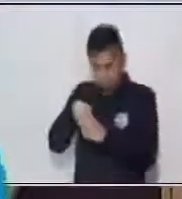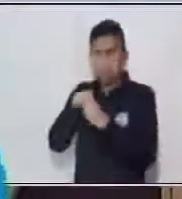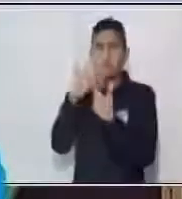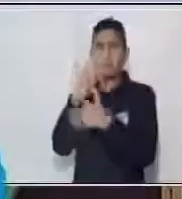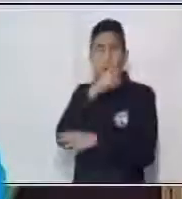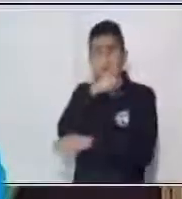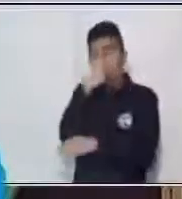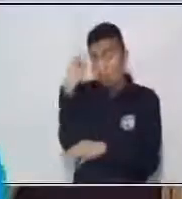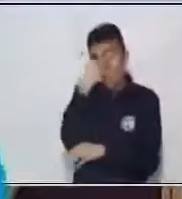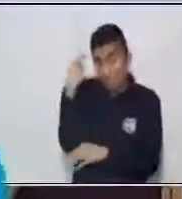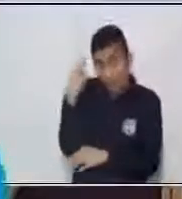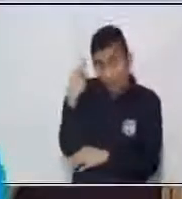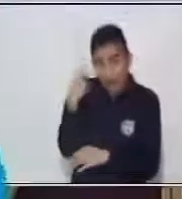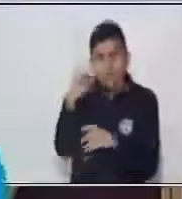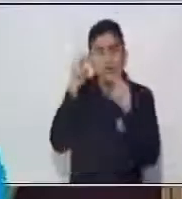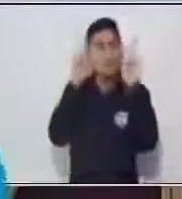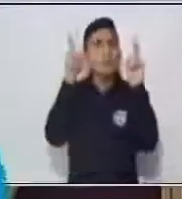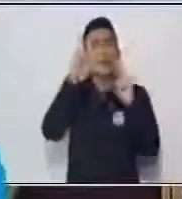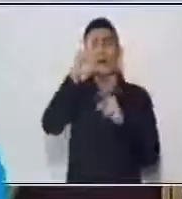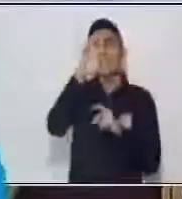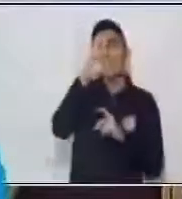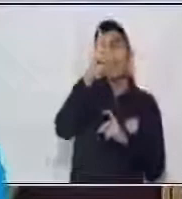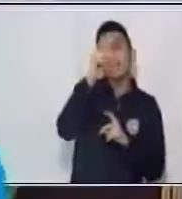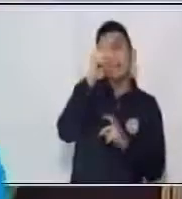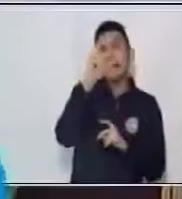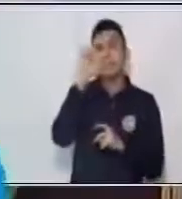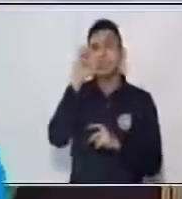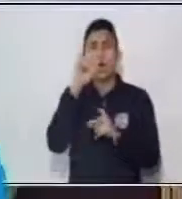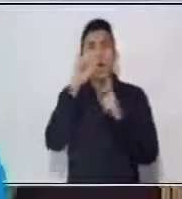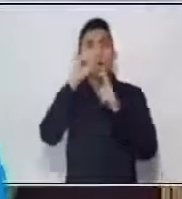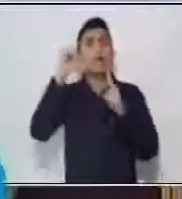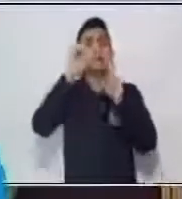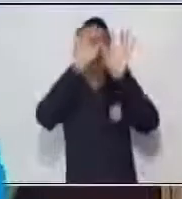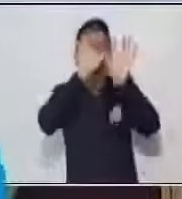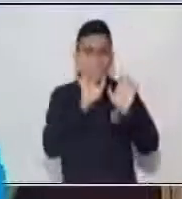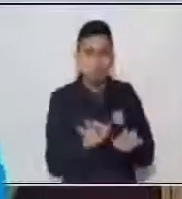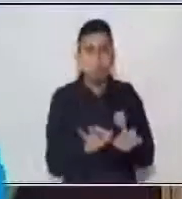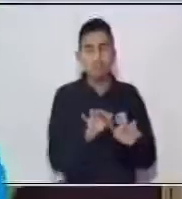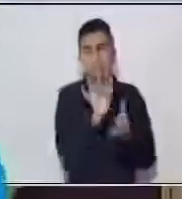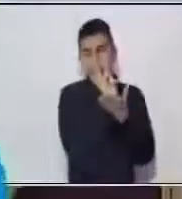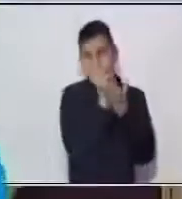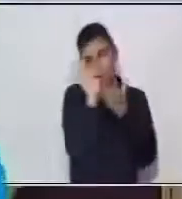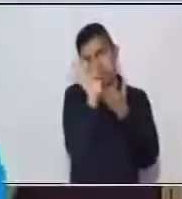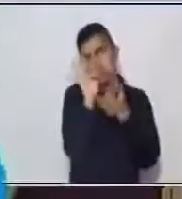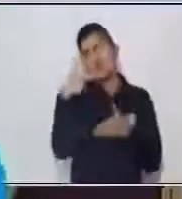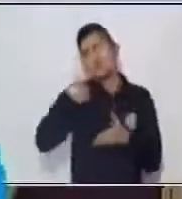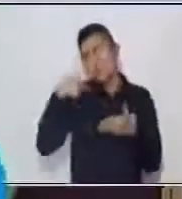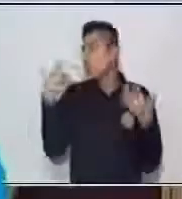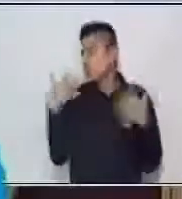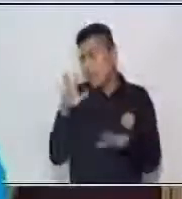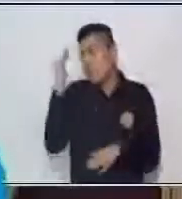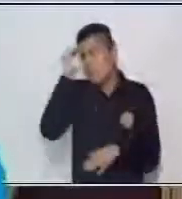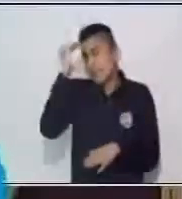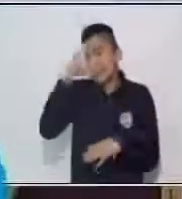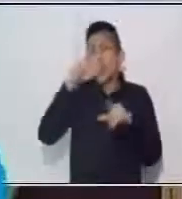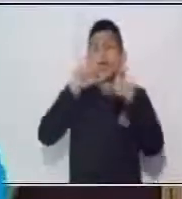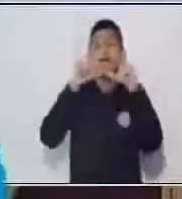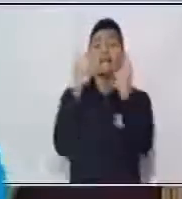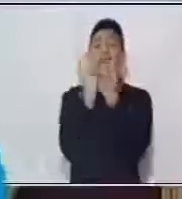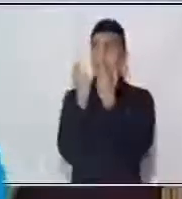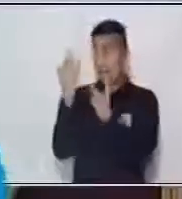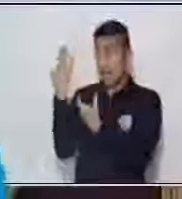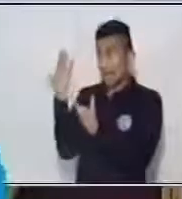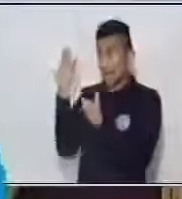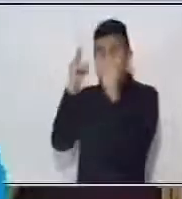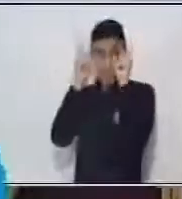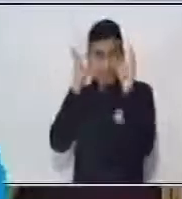de trabajar la redacción de un texto. Bueno, ahora bien, sé que tuviste en tu clase anterior lo que corresponde